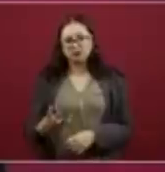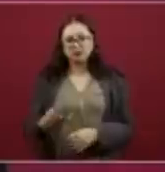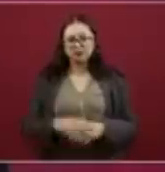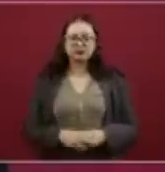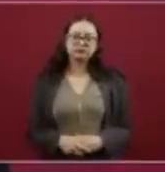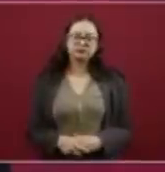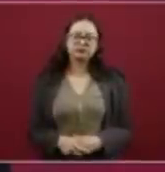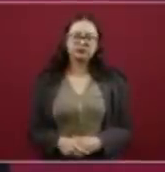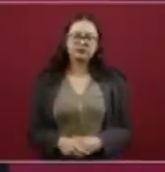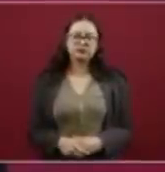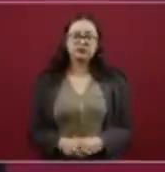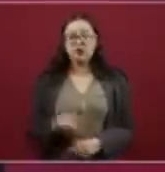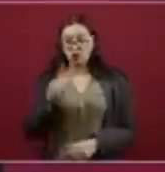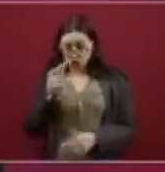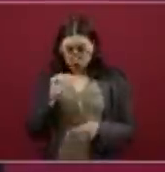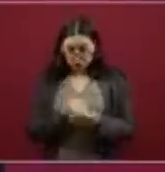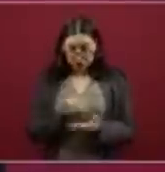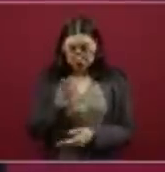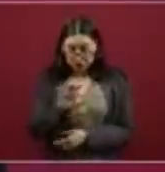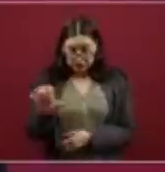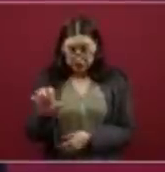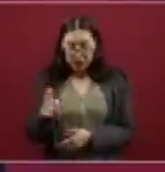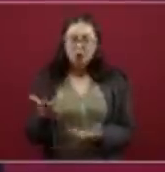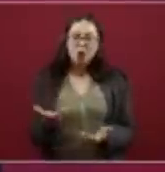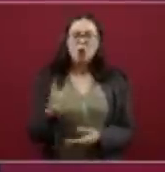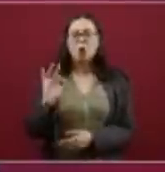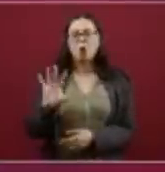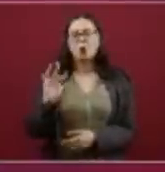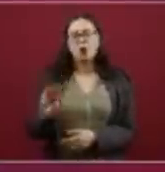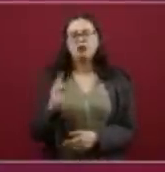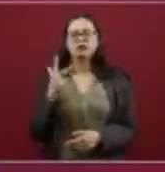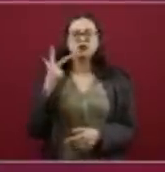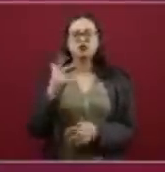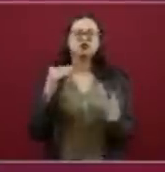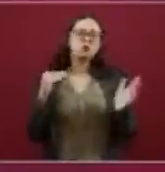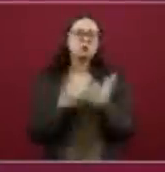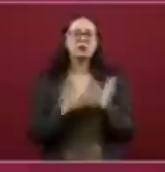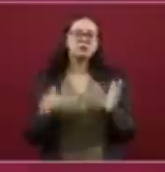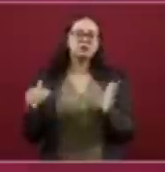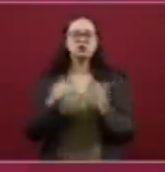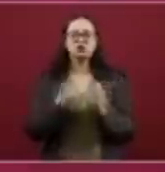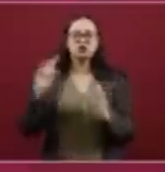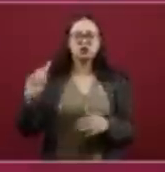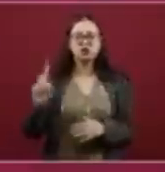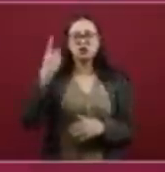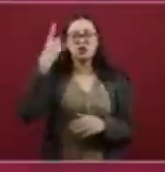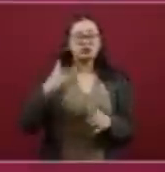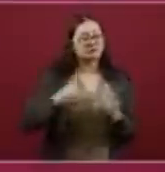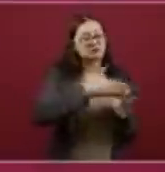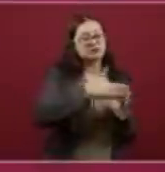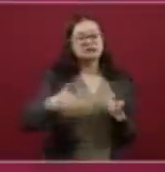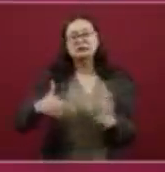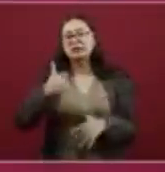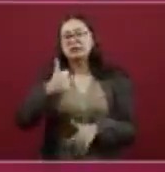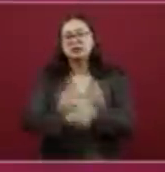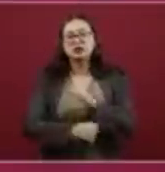pero no tenían 2.500, ya tenían 48 mil millones de dólares en un sexenio.